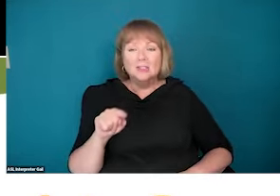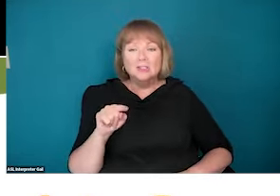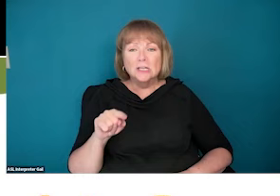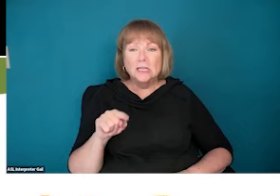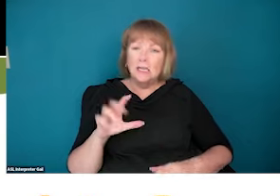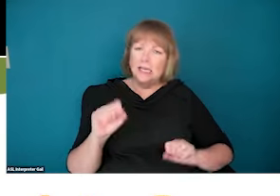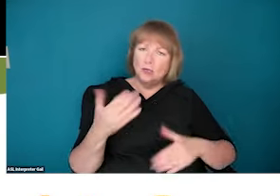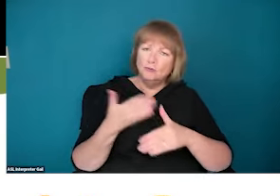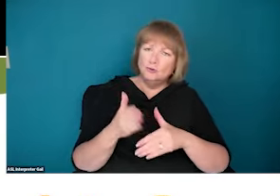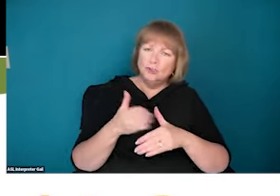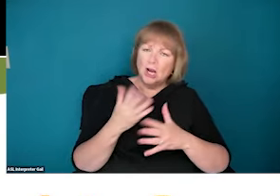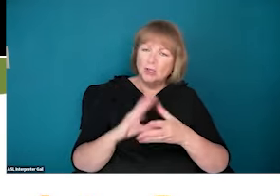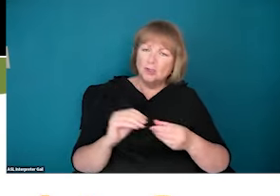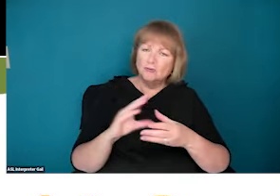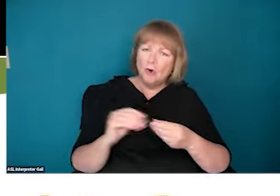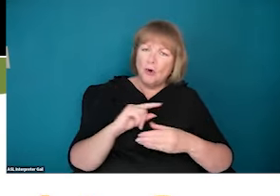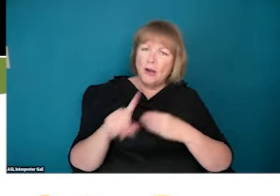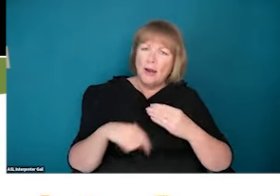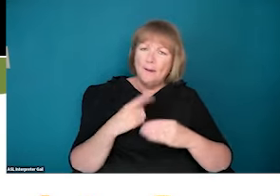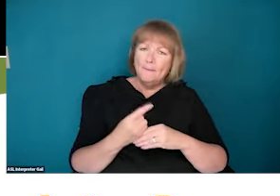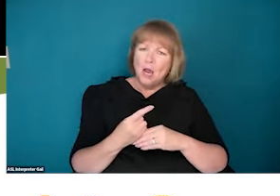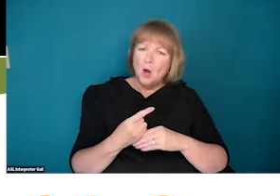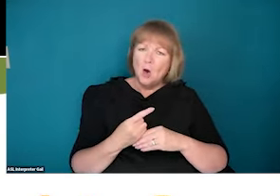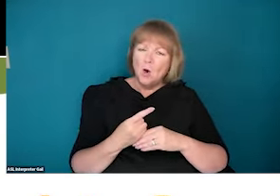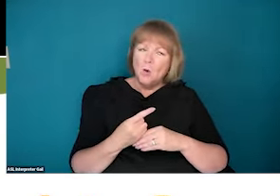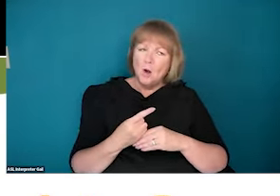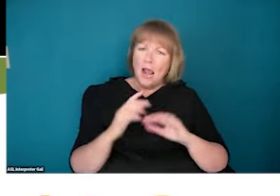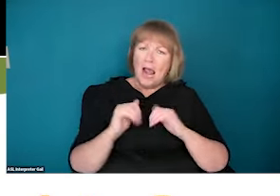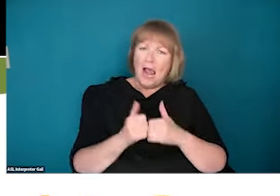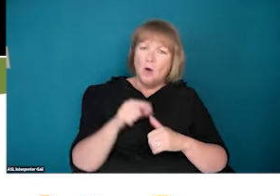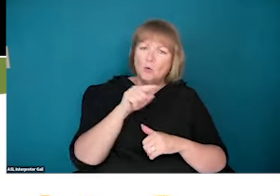Ashley, ¿nos puedes compartir